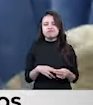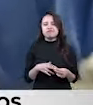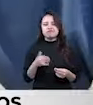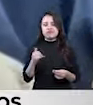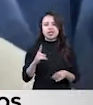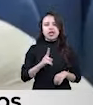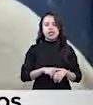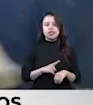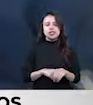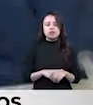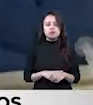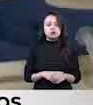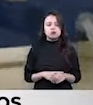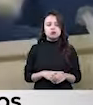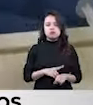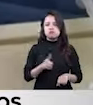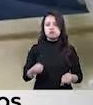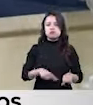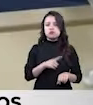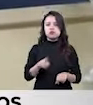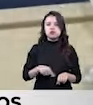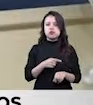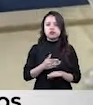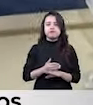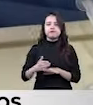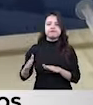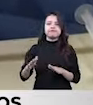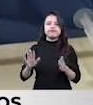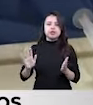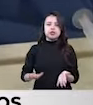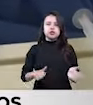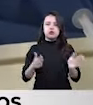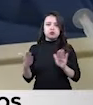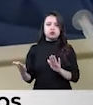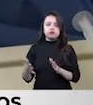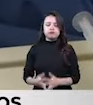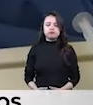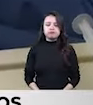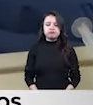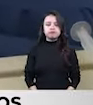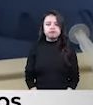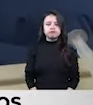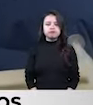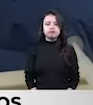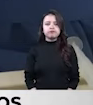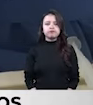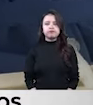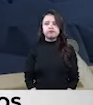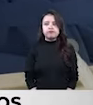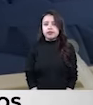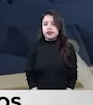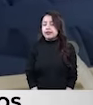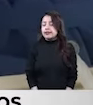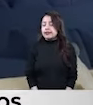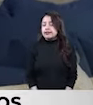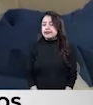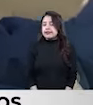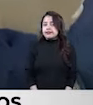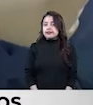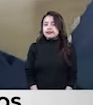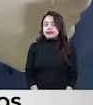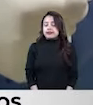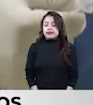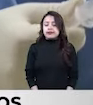tiempo. En cuestión de horas, la muerte nos sorprendió. ¿Cómo resumir este